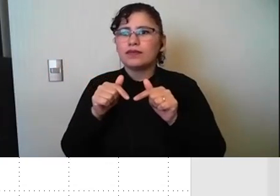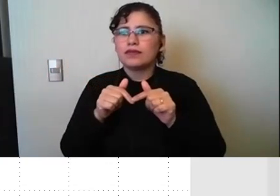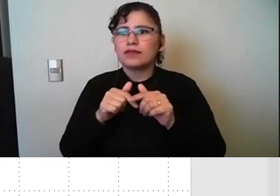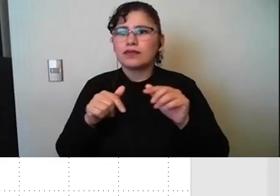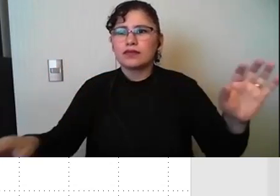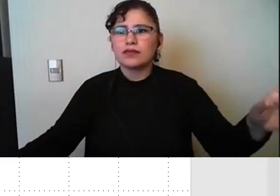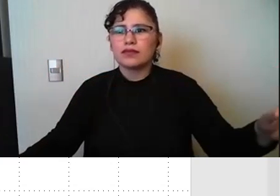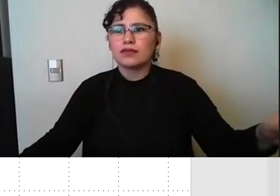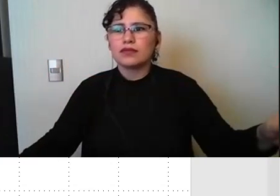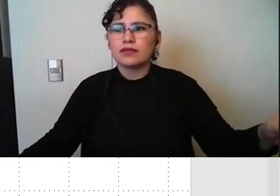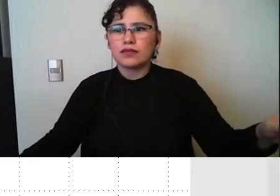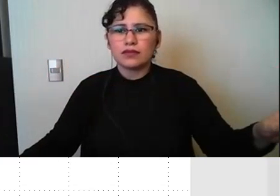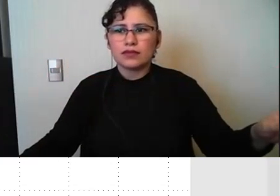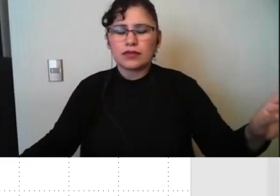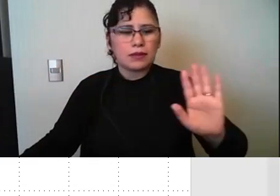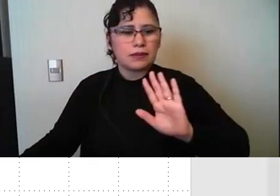celular, ¿ya? Y de